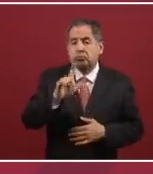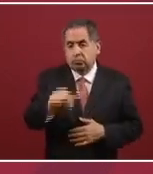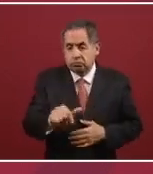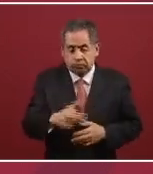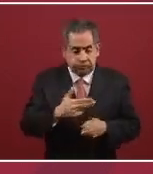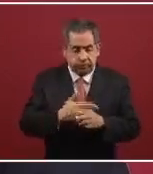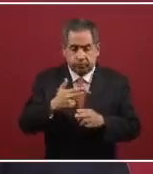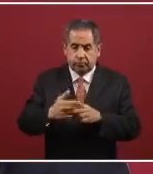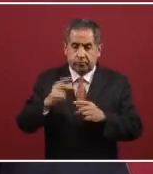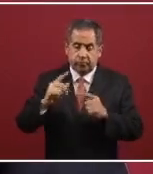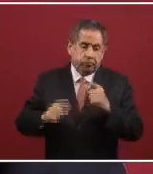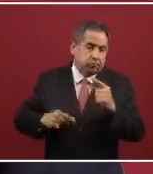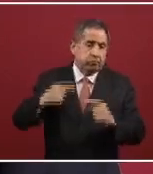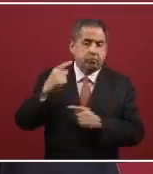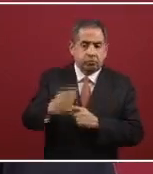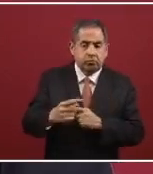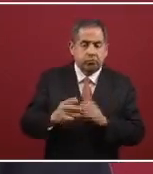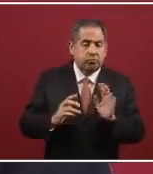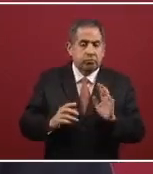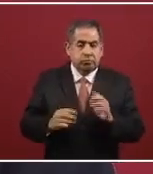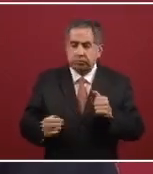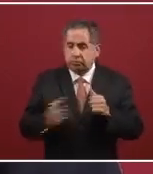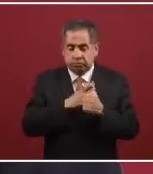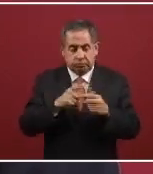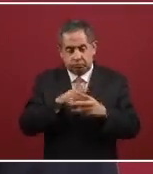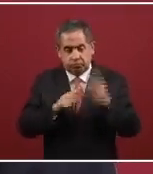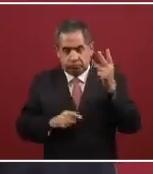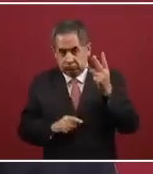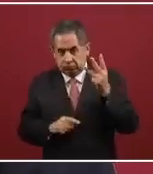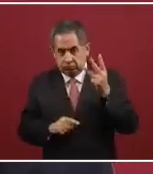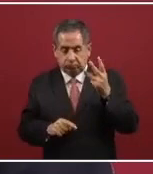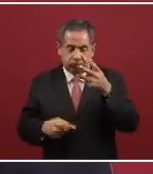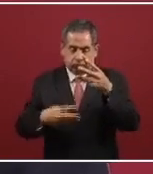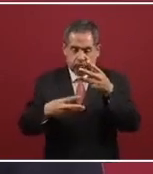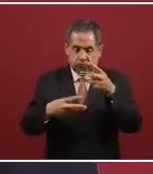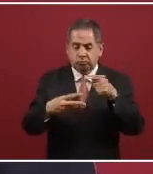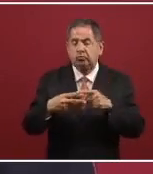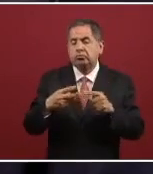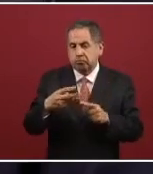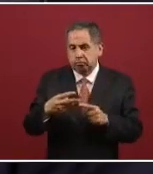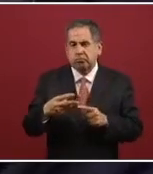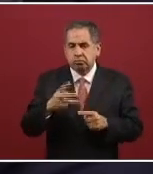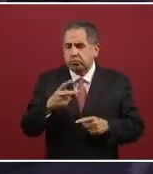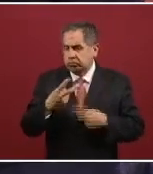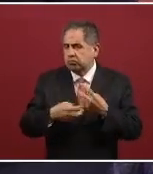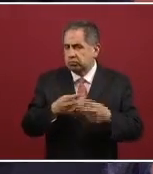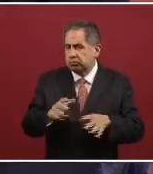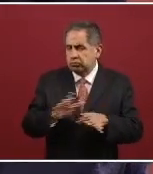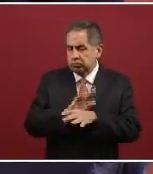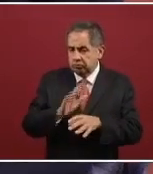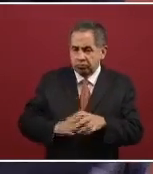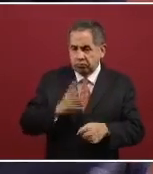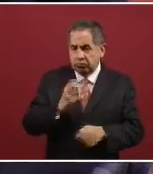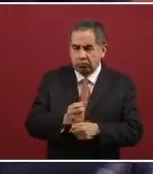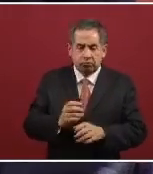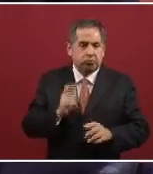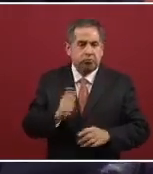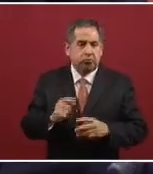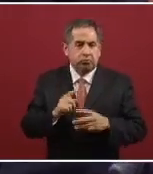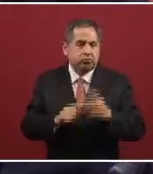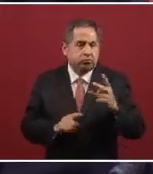hasta que pase el primer periodo de gobierno, es